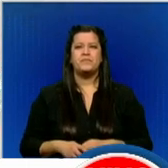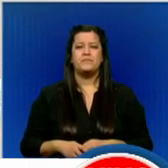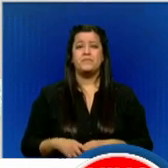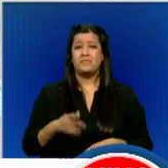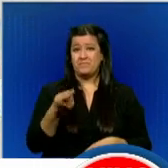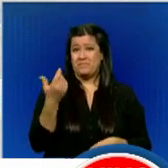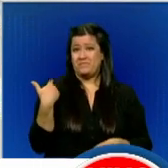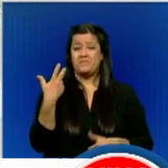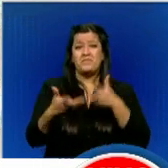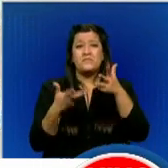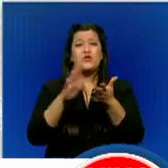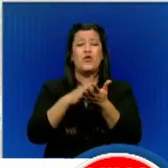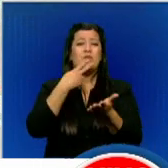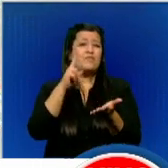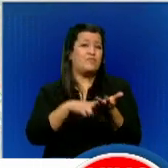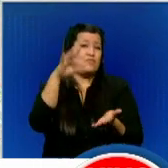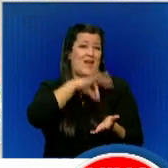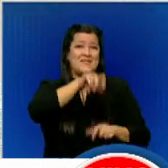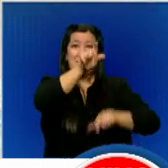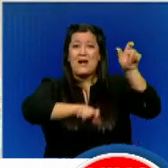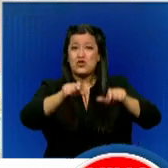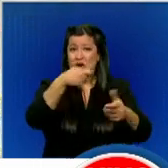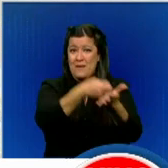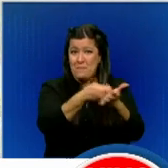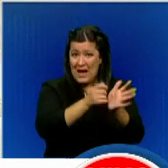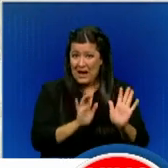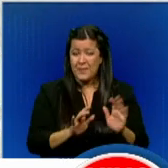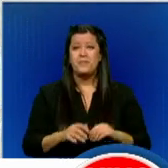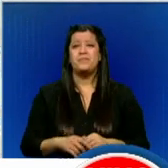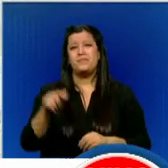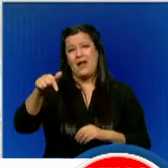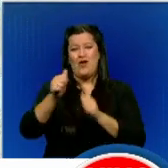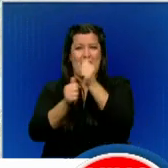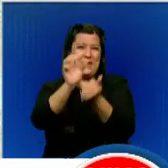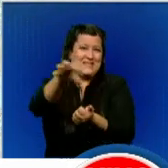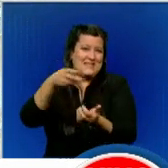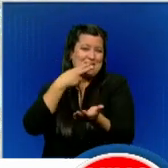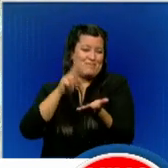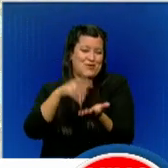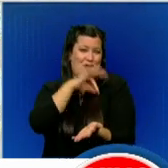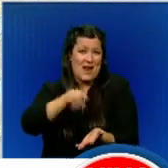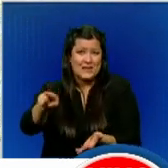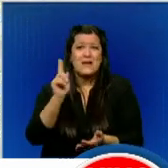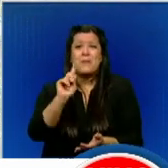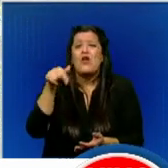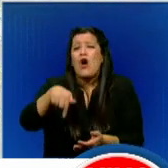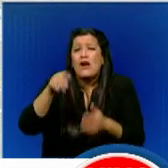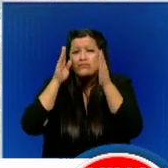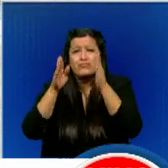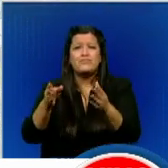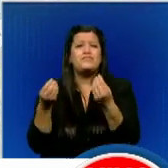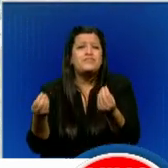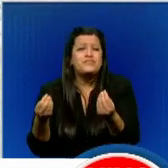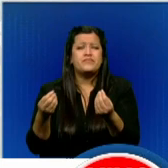ganancias de personas humanas y está que es un conjunto de leyes tributarias que trata efectivamente de revertir